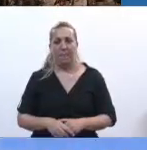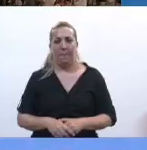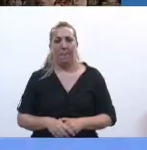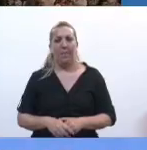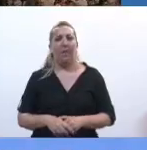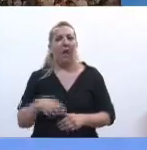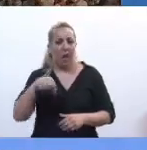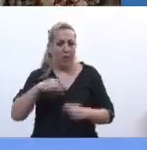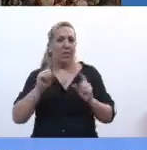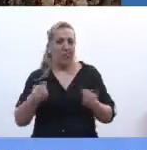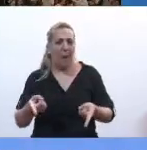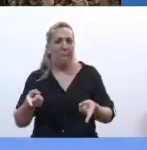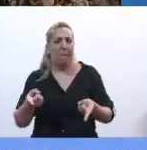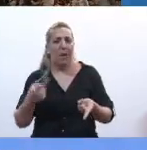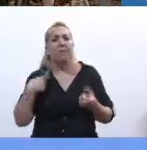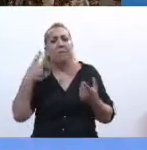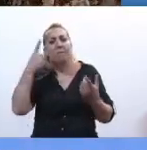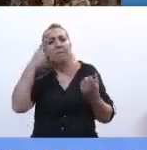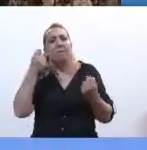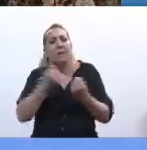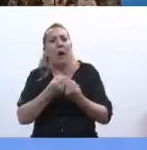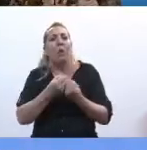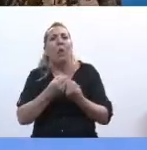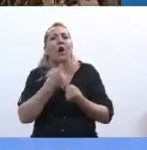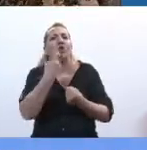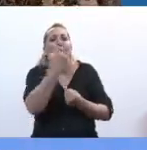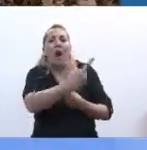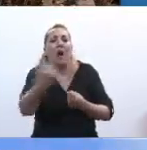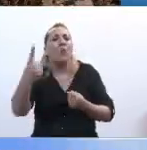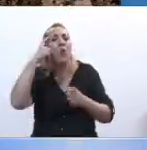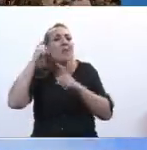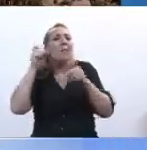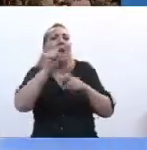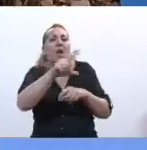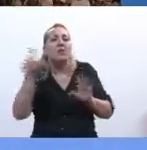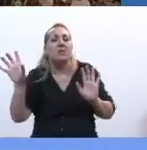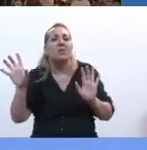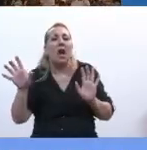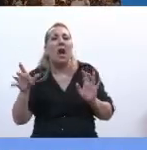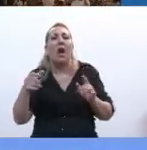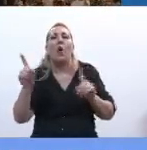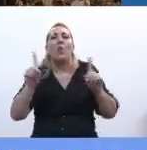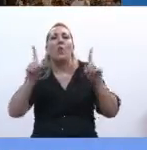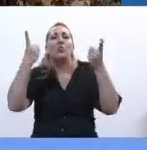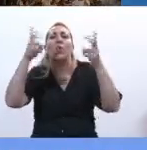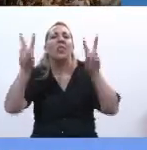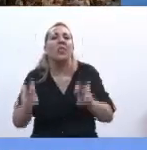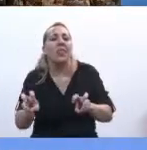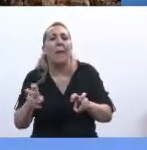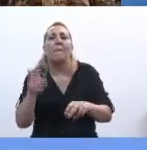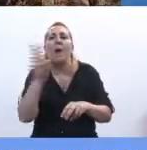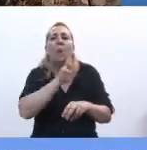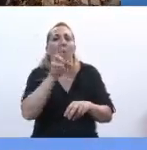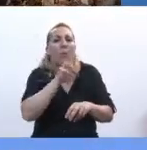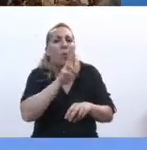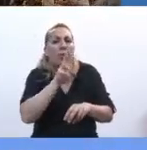también comparto las propias vivencias personales no yo creo que no es únicamente un tema de la mujer